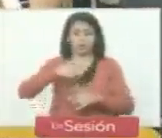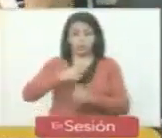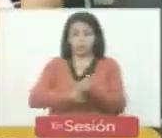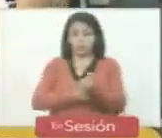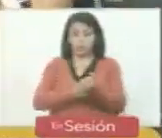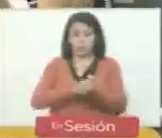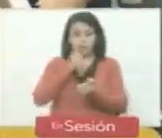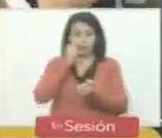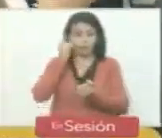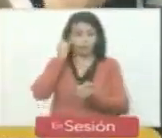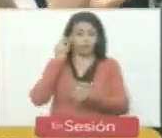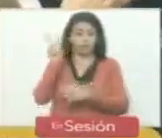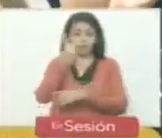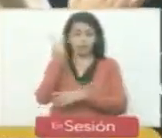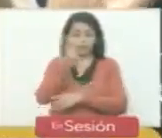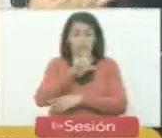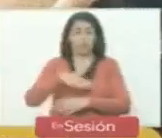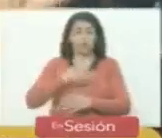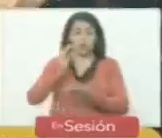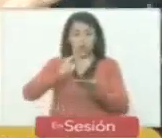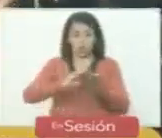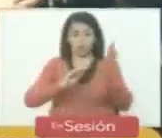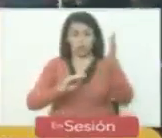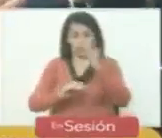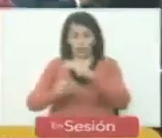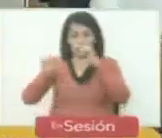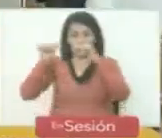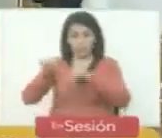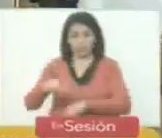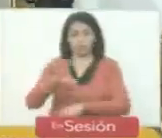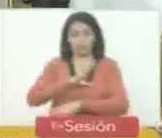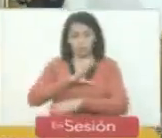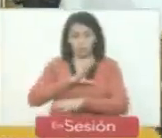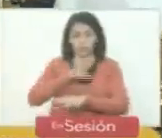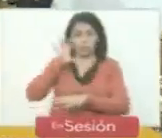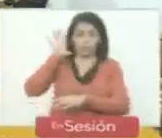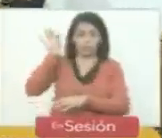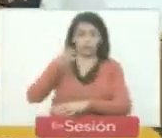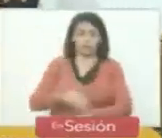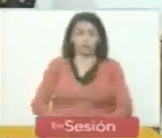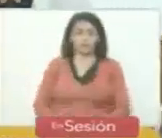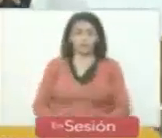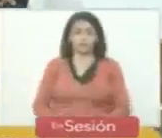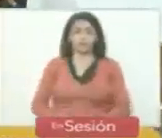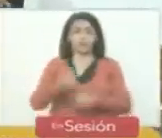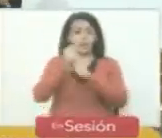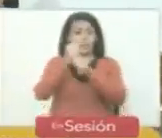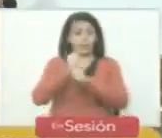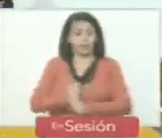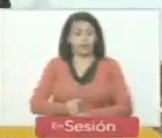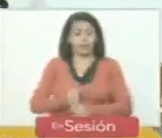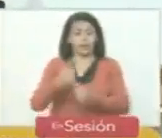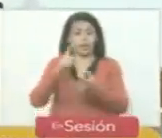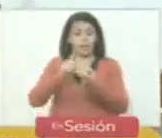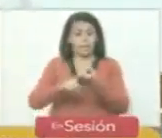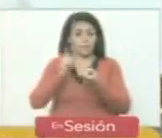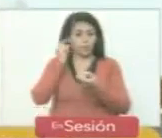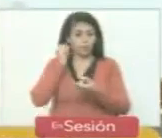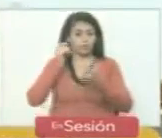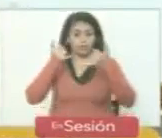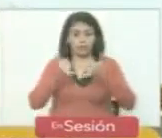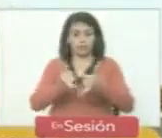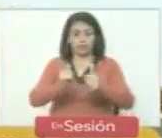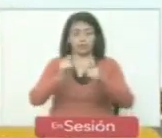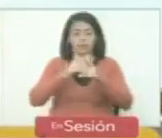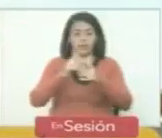hermanas y hermanos venezolanos regresen a esta, que es su patria, donde lo esperan sus esposas, sus